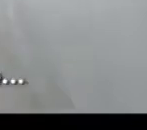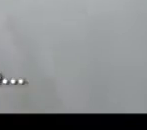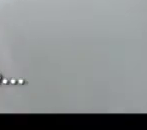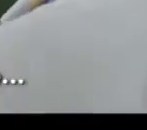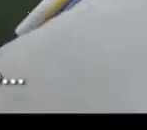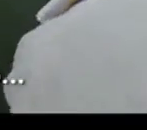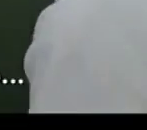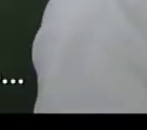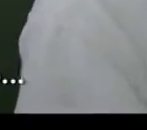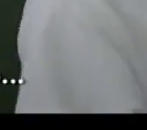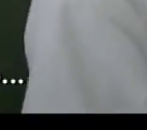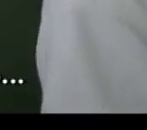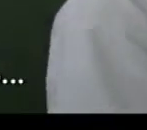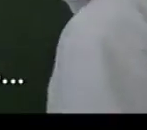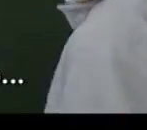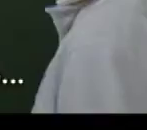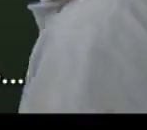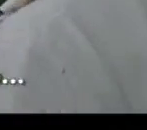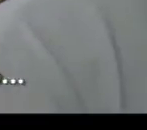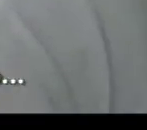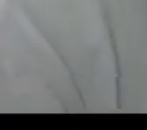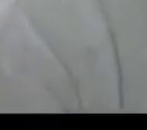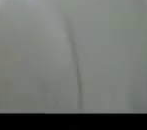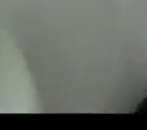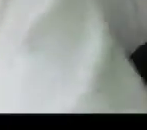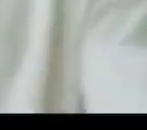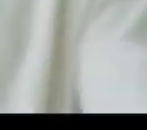así, todos los que normalmente no